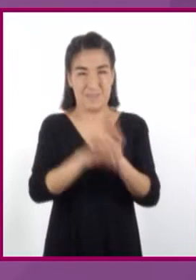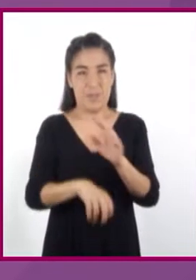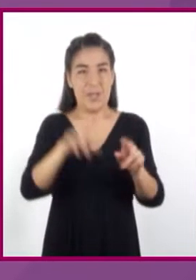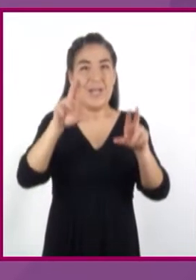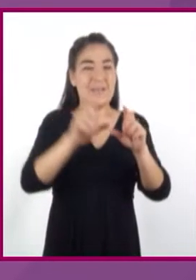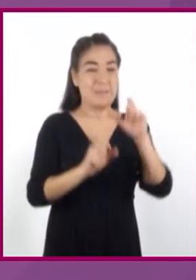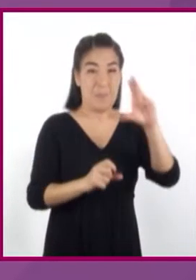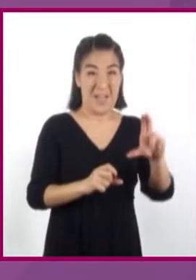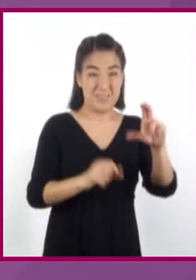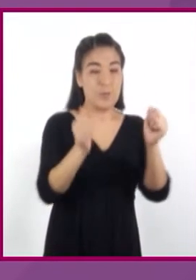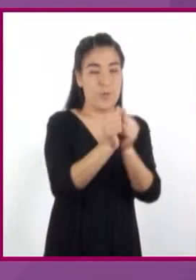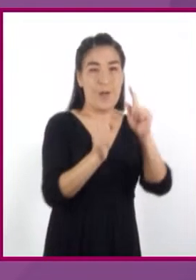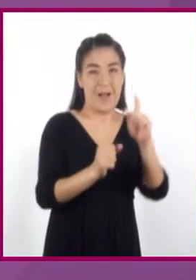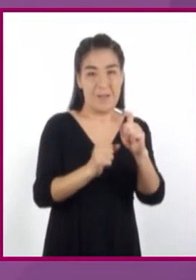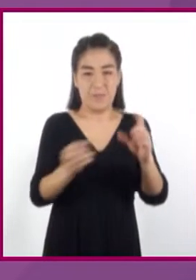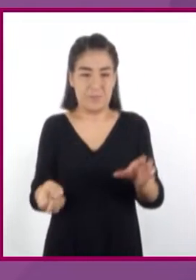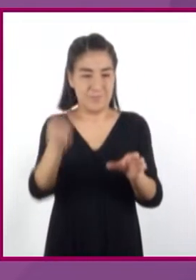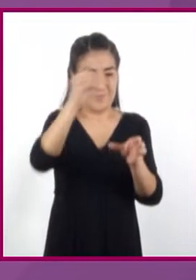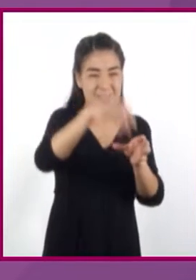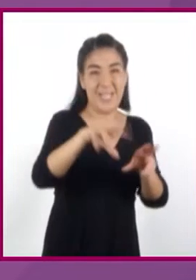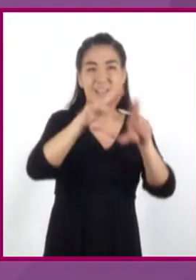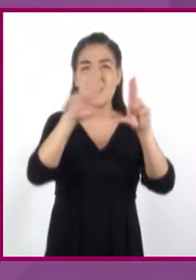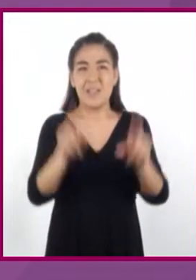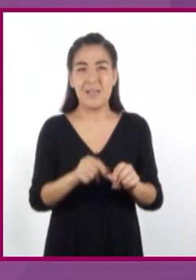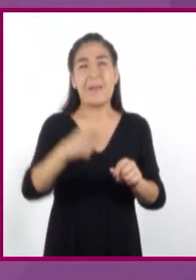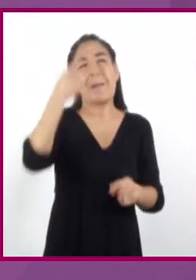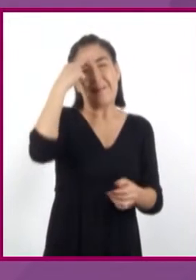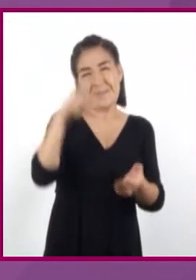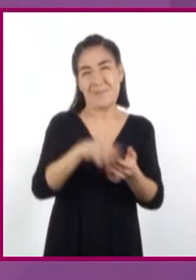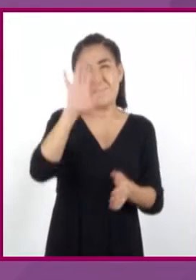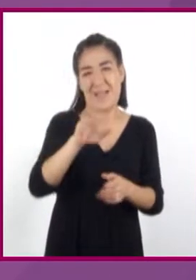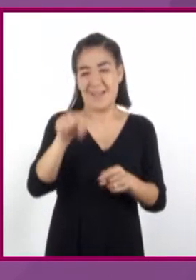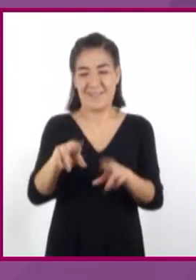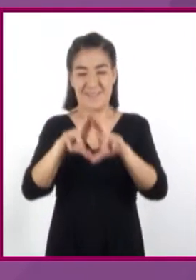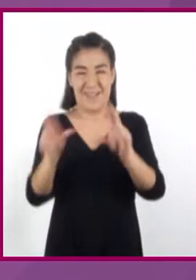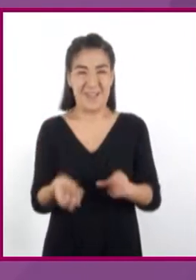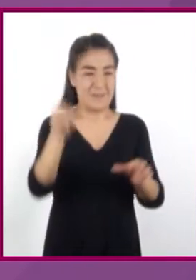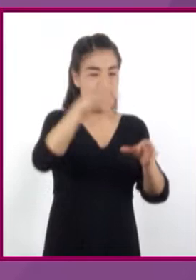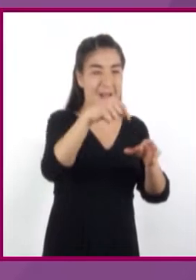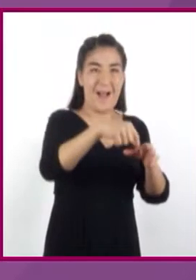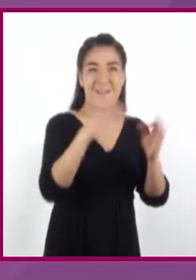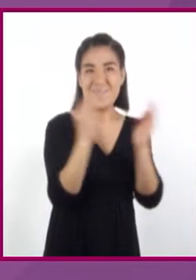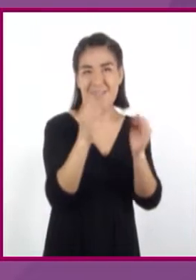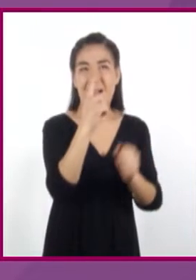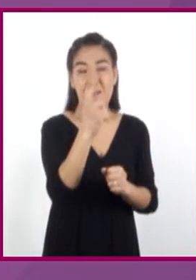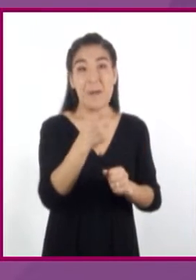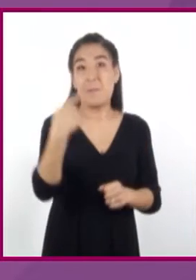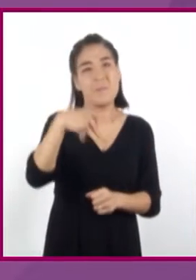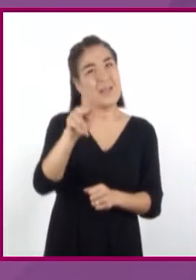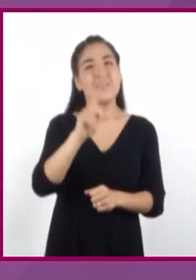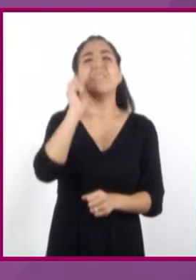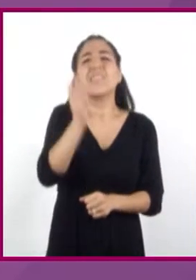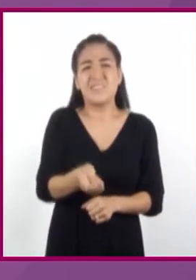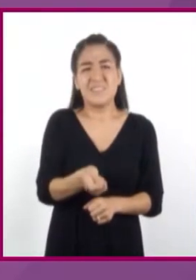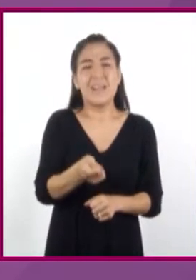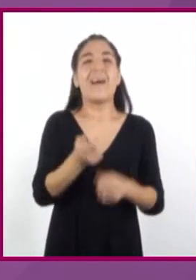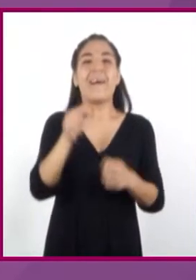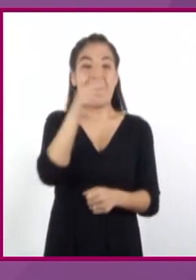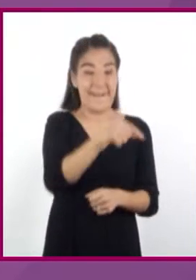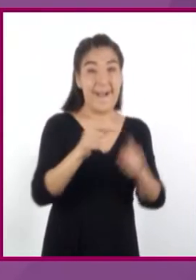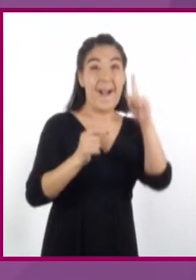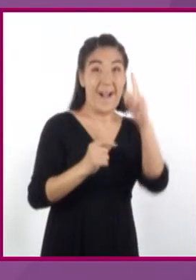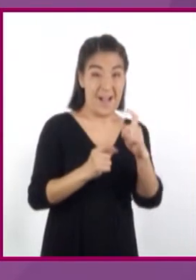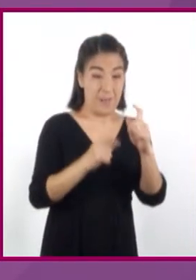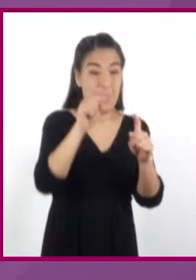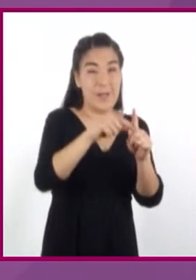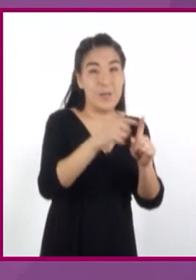vaso con agua, generalmente pensamos que el hielo enfría el agua, pero lo que en realidad ocurre es que el agua le